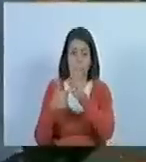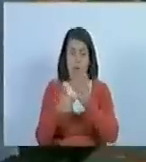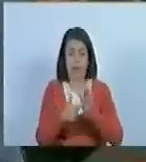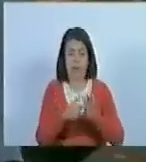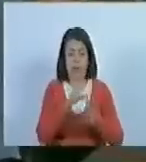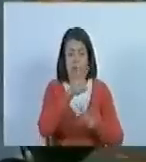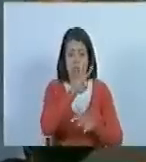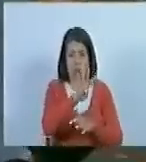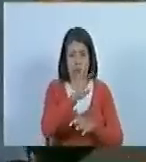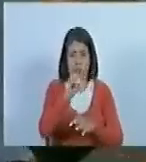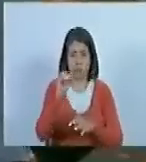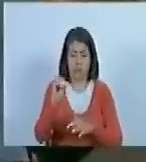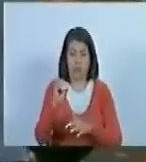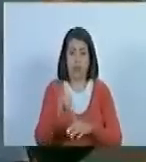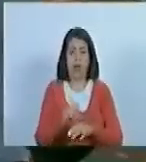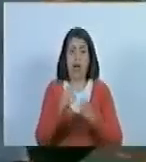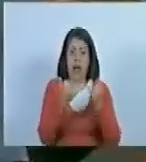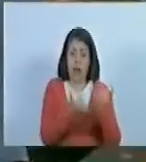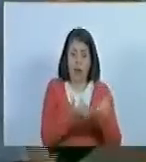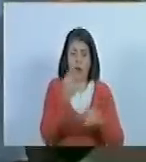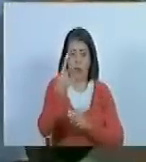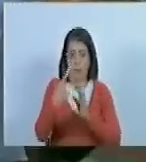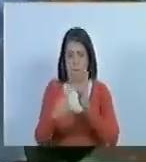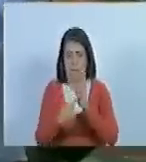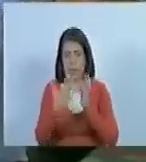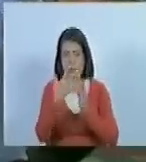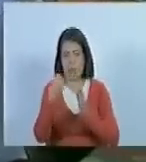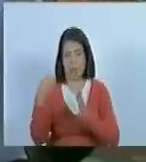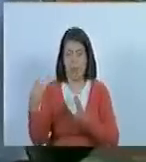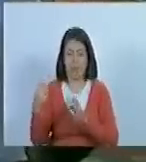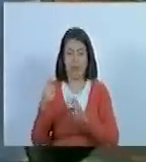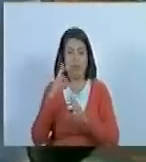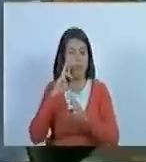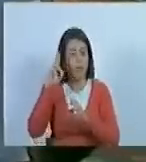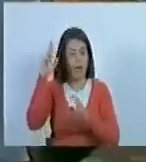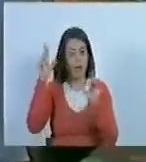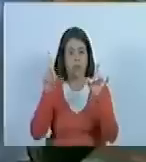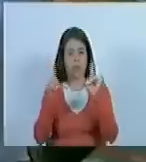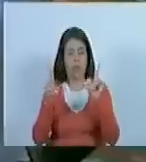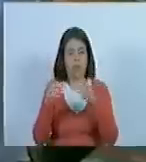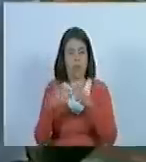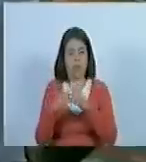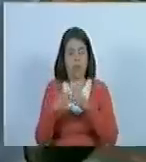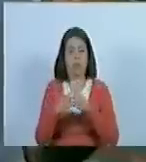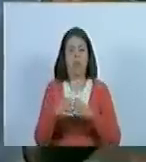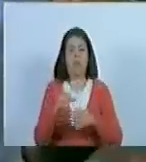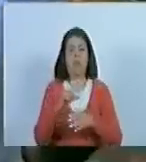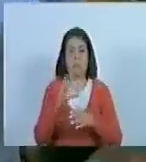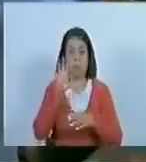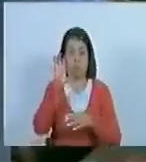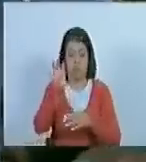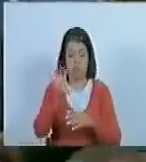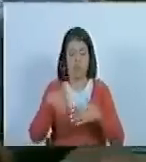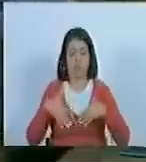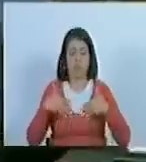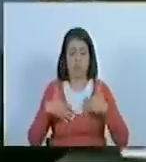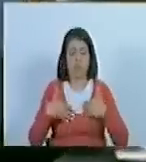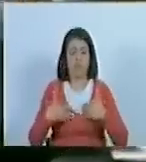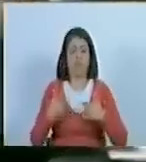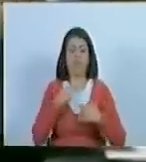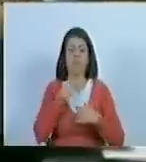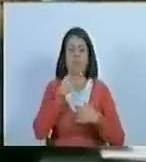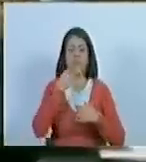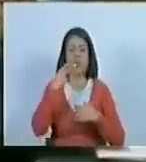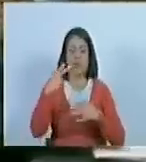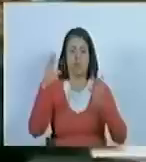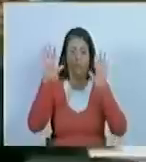casi 400 a 1.500 medios. Yo creo que entonces el bloque de la patria, con alegría y con plenitud, levantamos nuestras